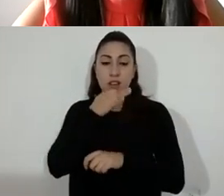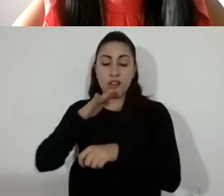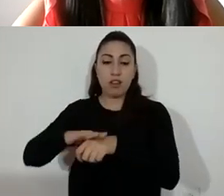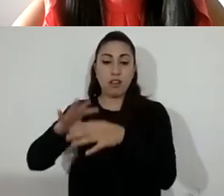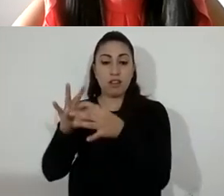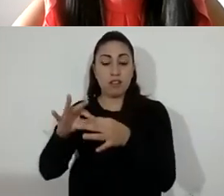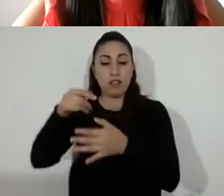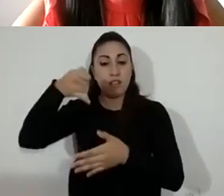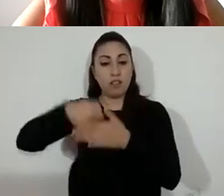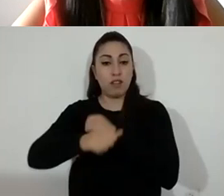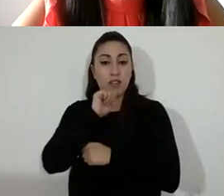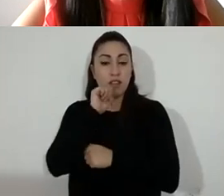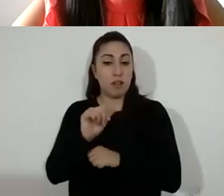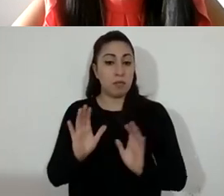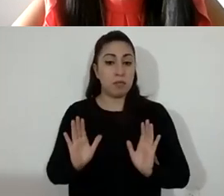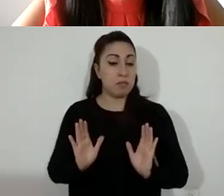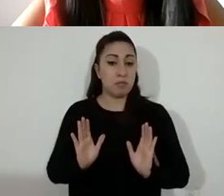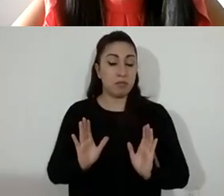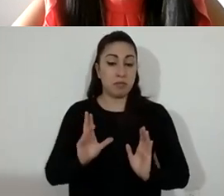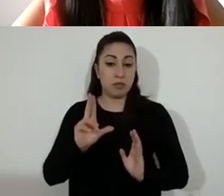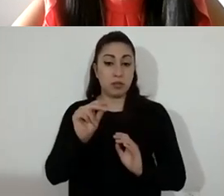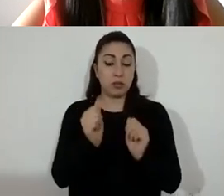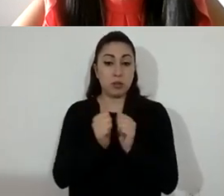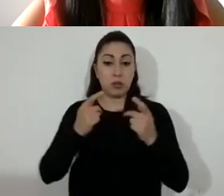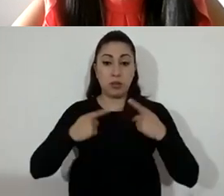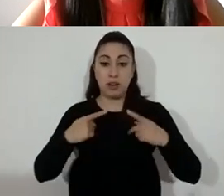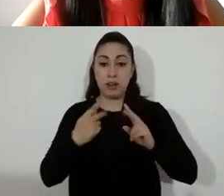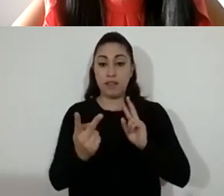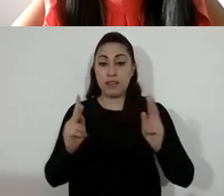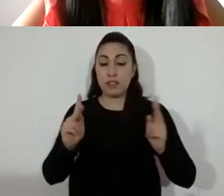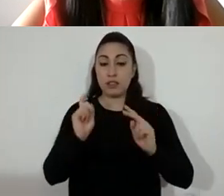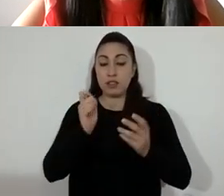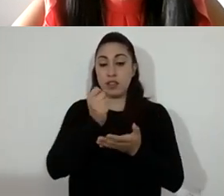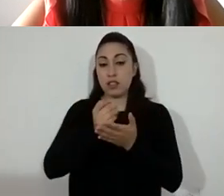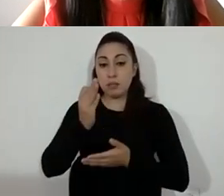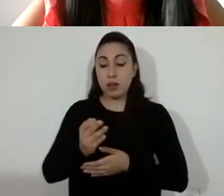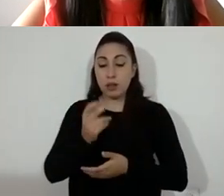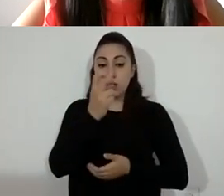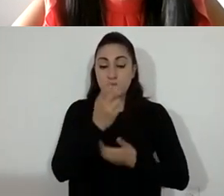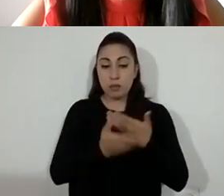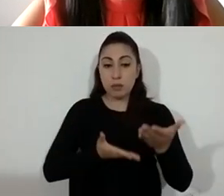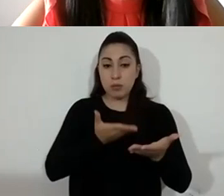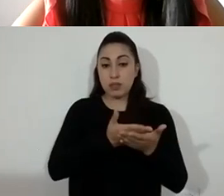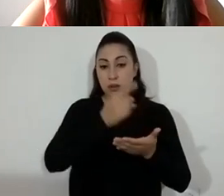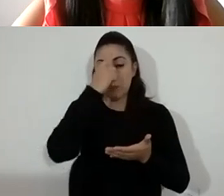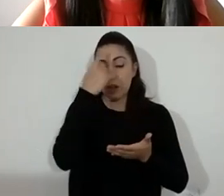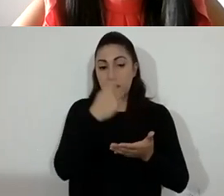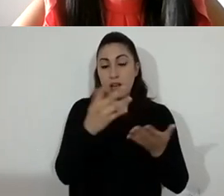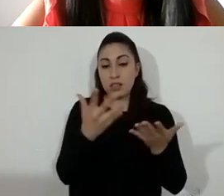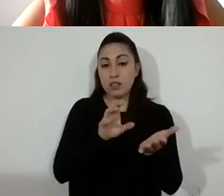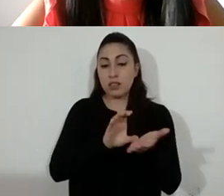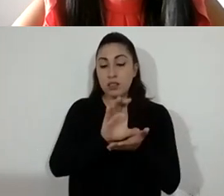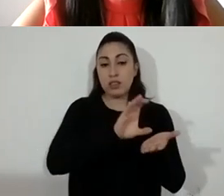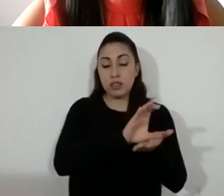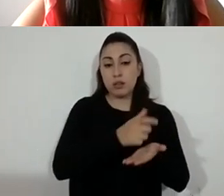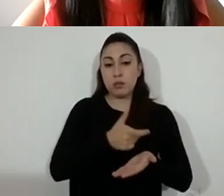supone. No a los vecinos, que son los que votaron este ejercicio y estas etiquetas. A ellos